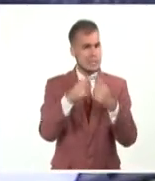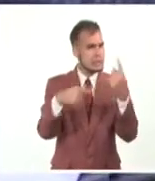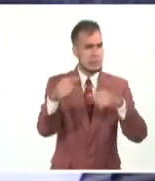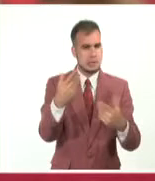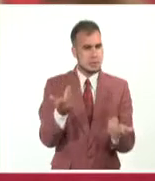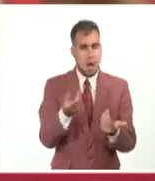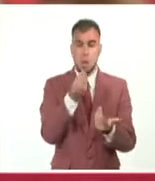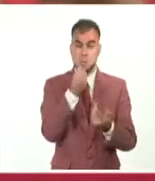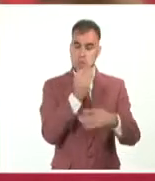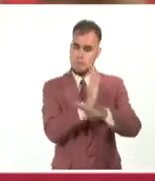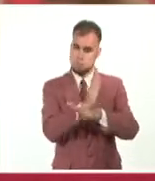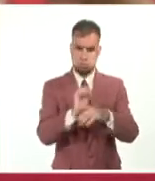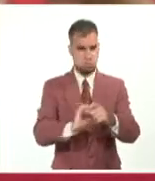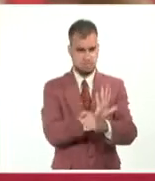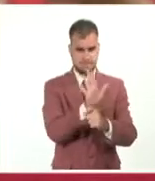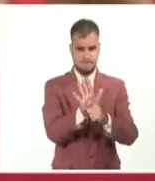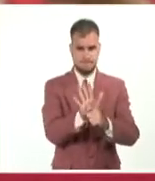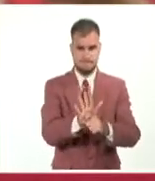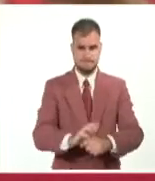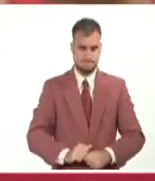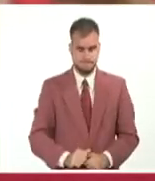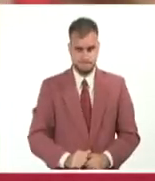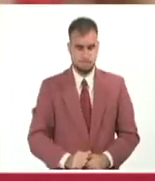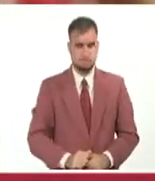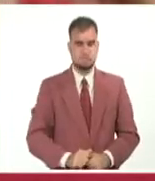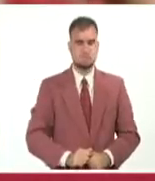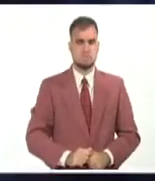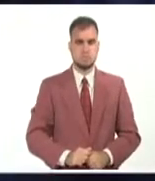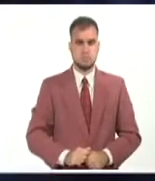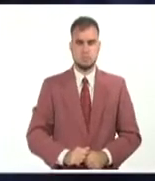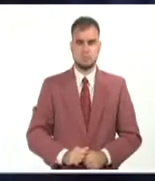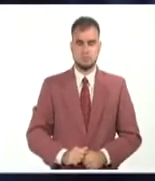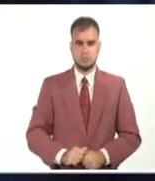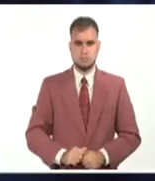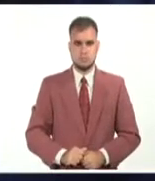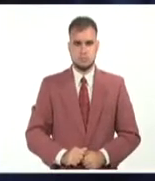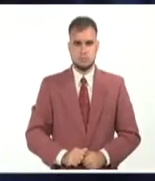Cuba a la COVID-19. Richard Ruiz Julián, Sistema Informativo de la Televisión Cubana.